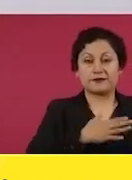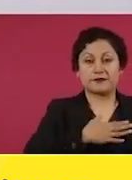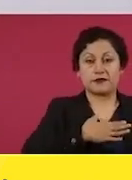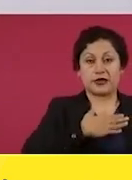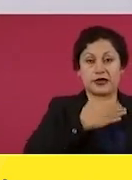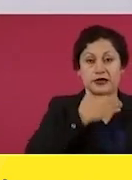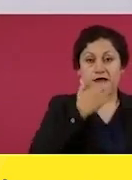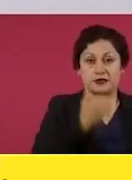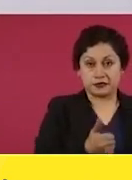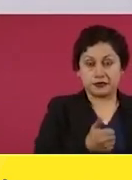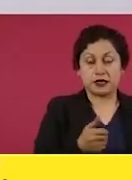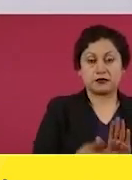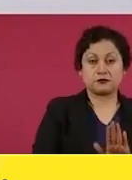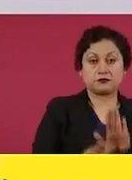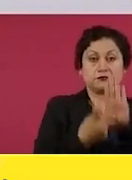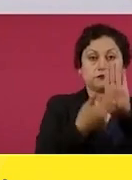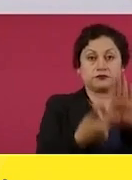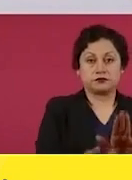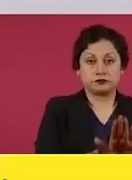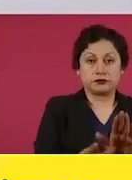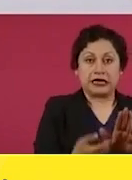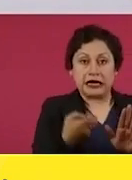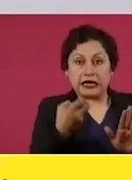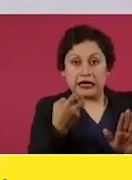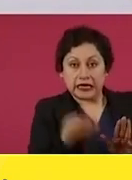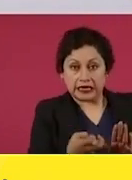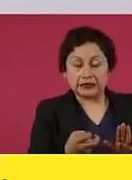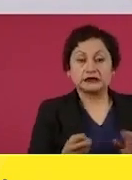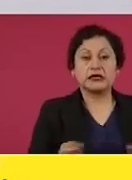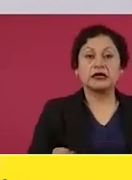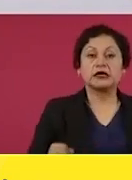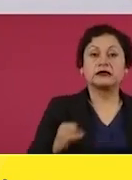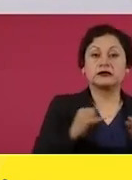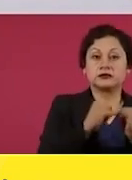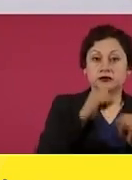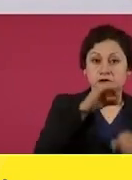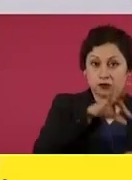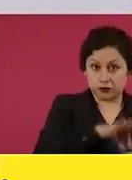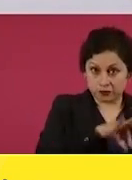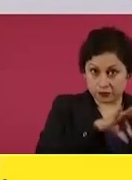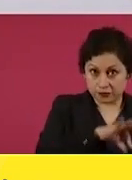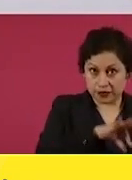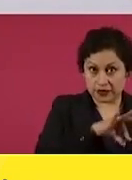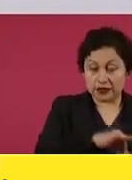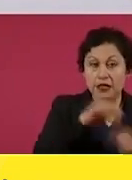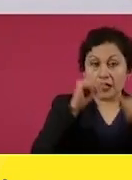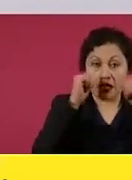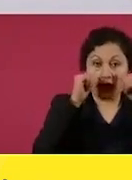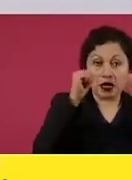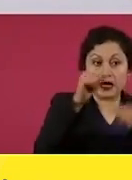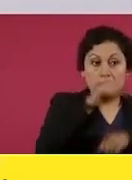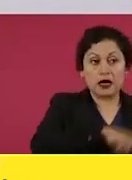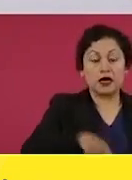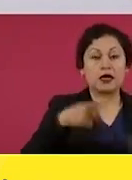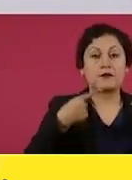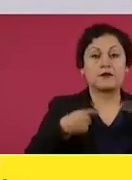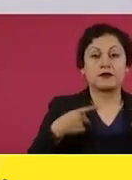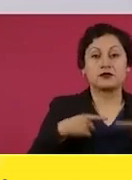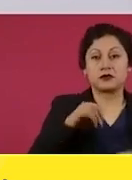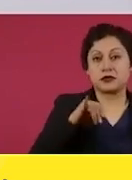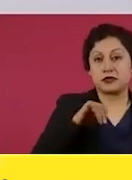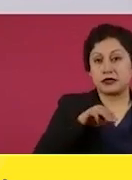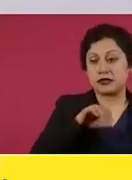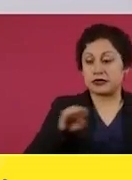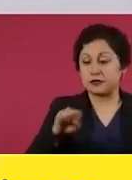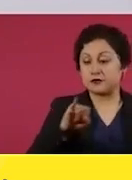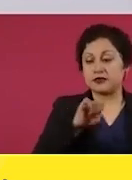más cubanos médicos para trabajar, pero ahora en el Instituto Mexicano del Seguro Social. Esta noticia fue informada y confirmada por el